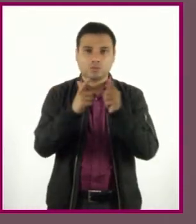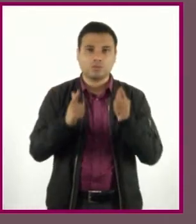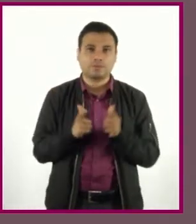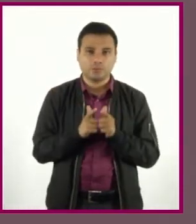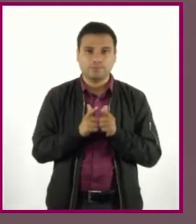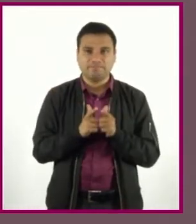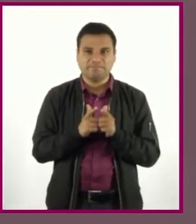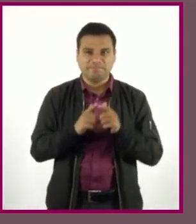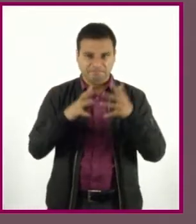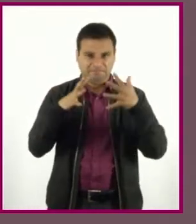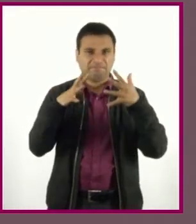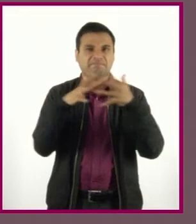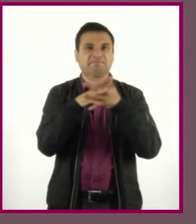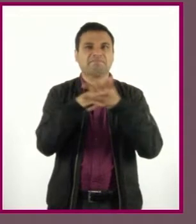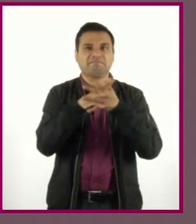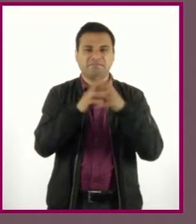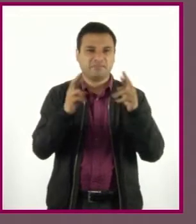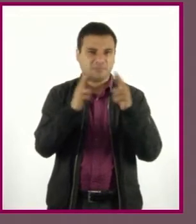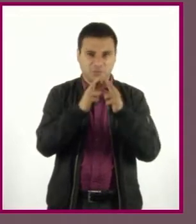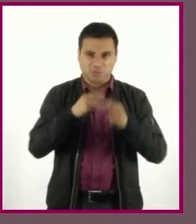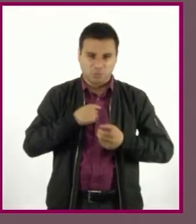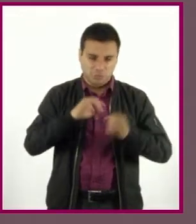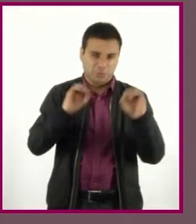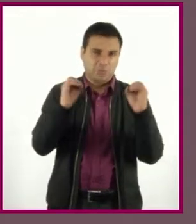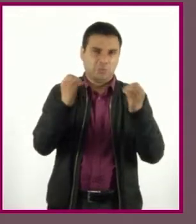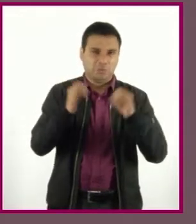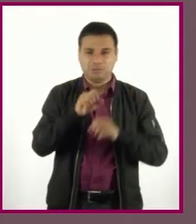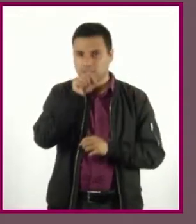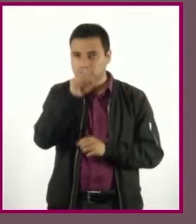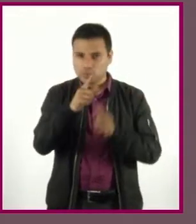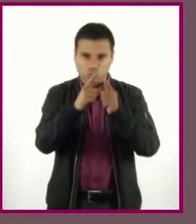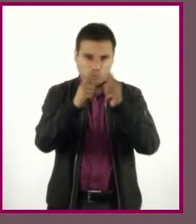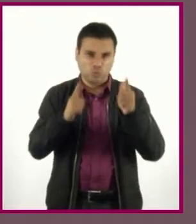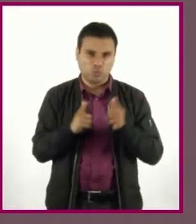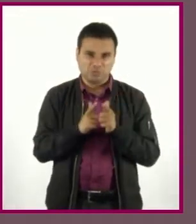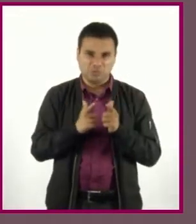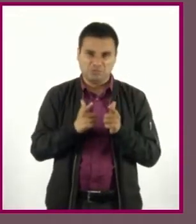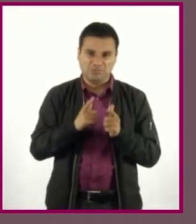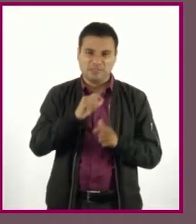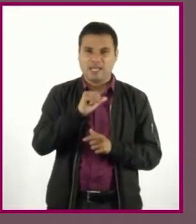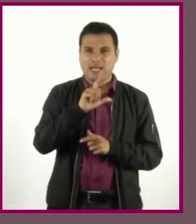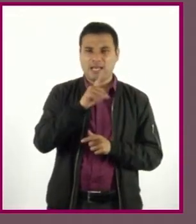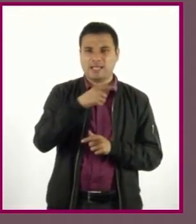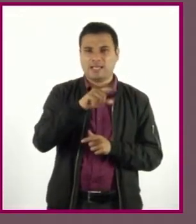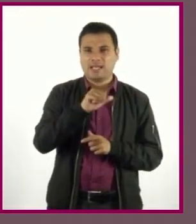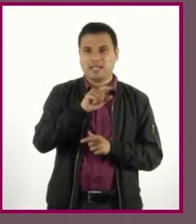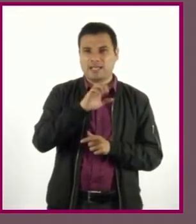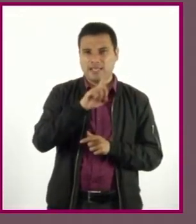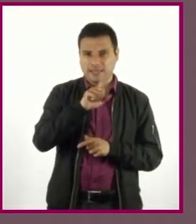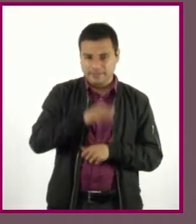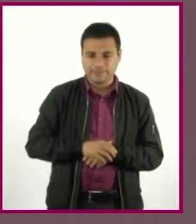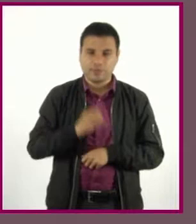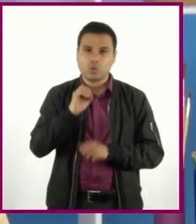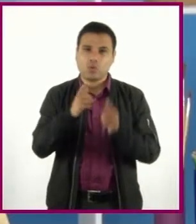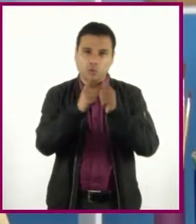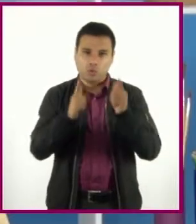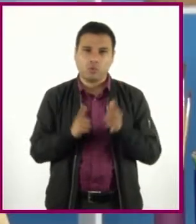guerrillas laicas y las organizaciones de islamistas radicales como Al-Qaeda e ISIS o Estado